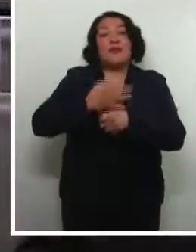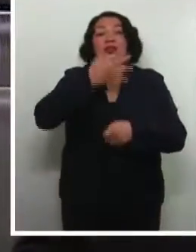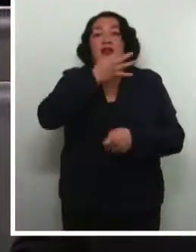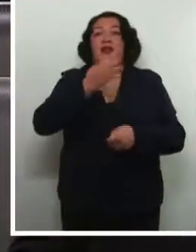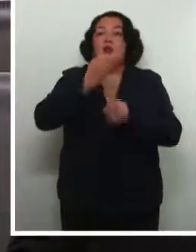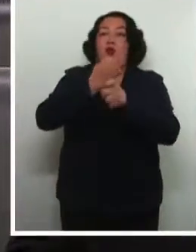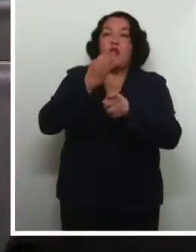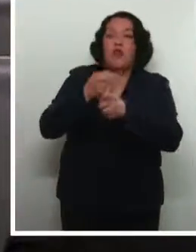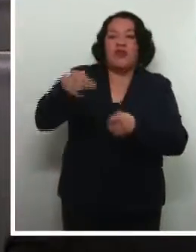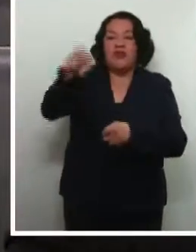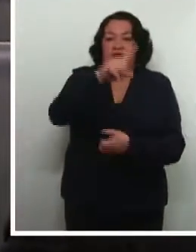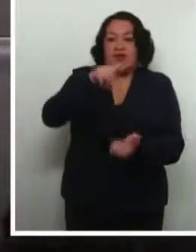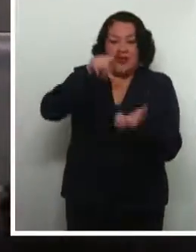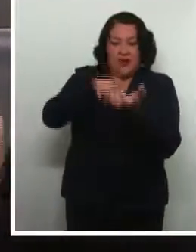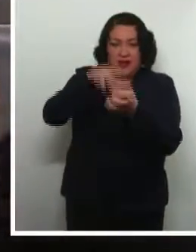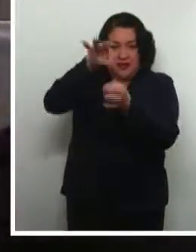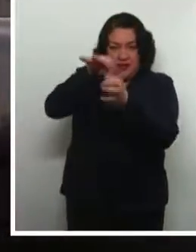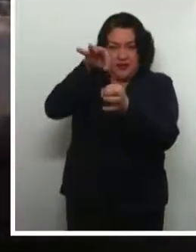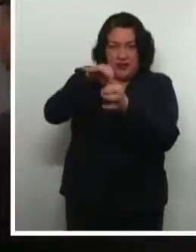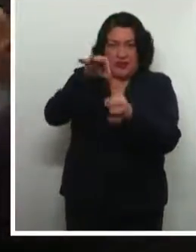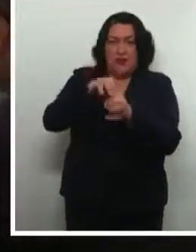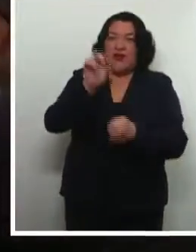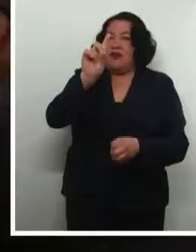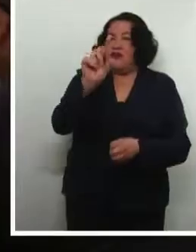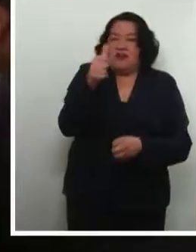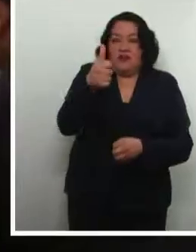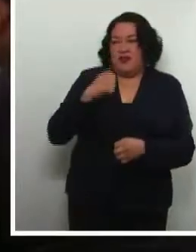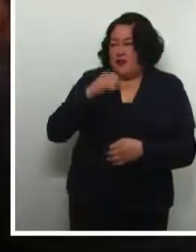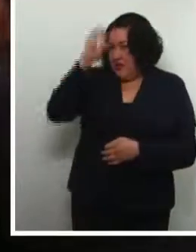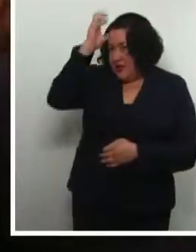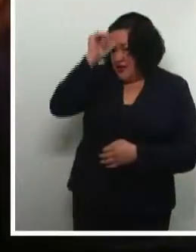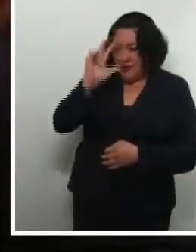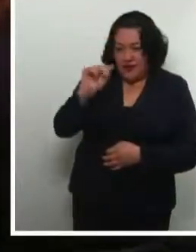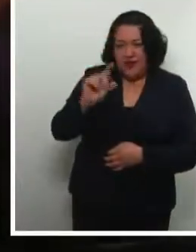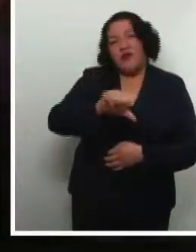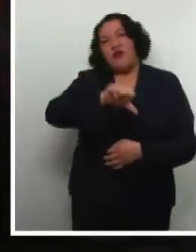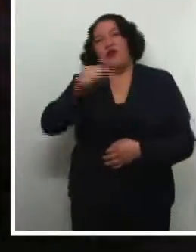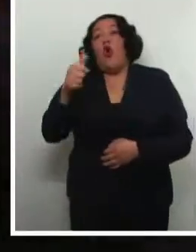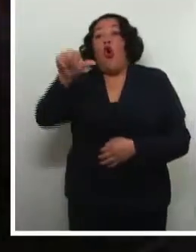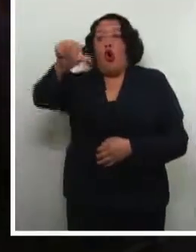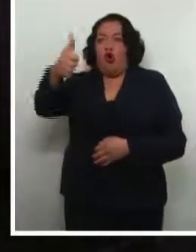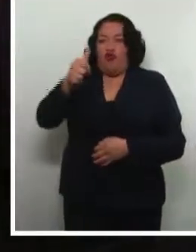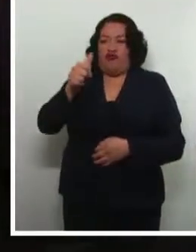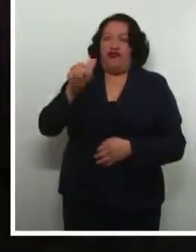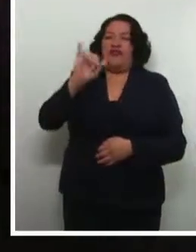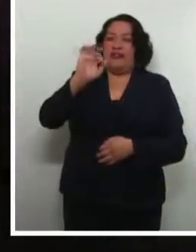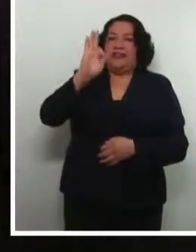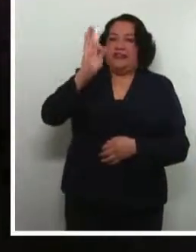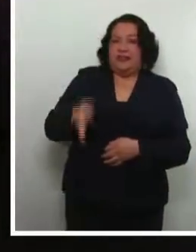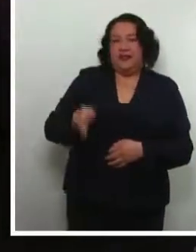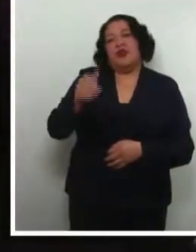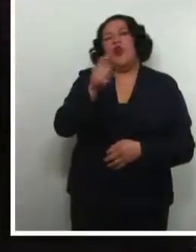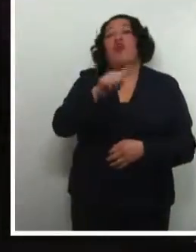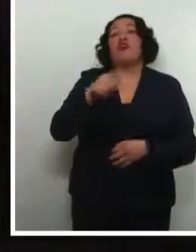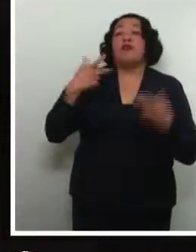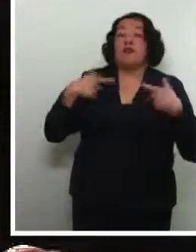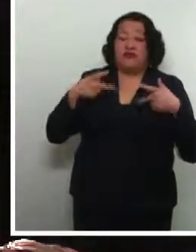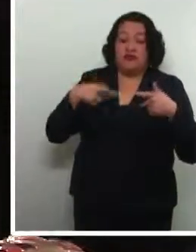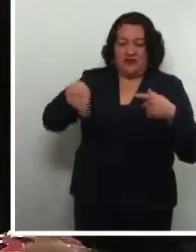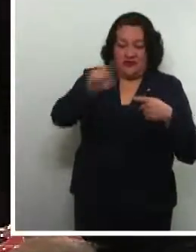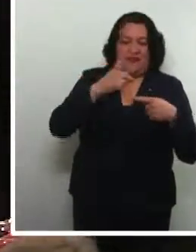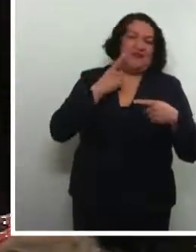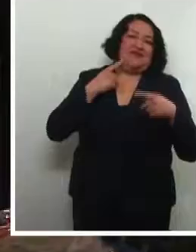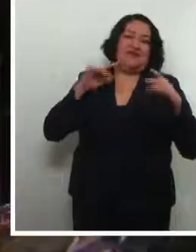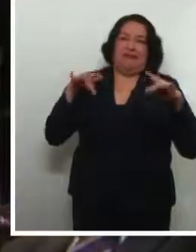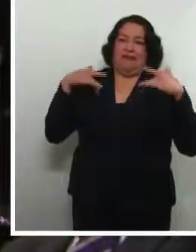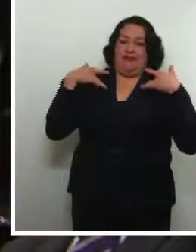en contra, 3 abstenciones y 11 votos a favor por parte de los legisladores